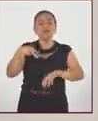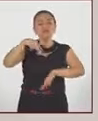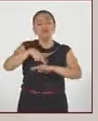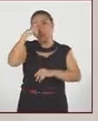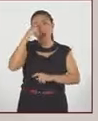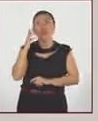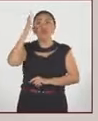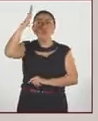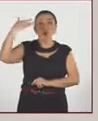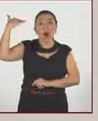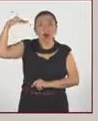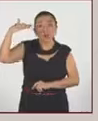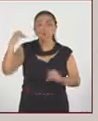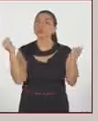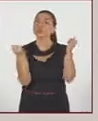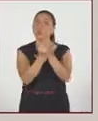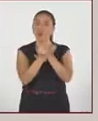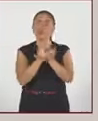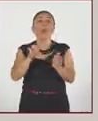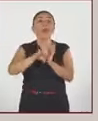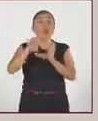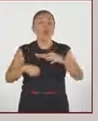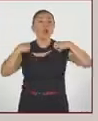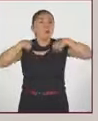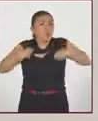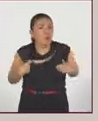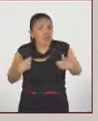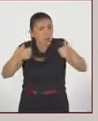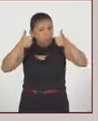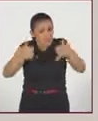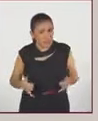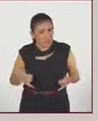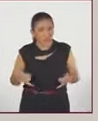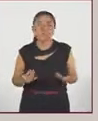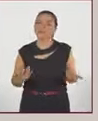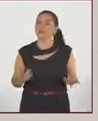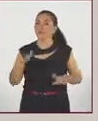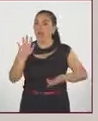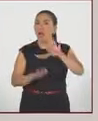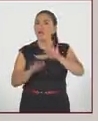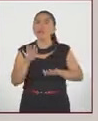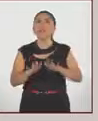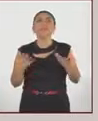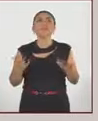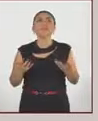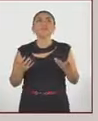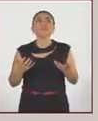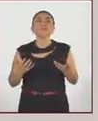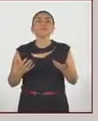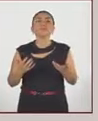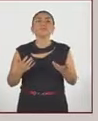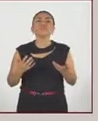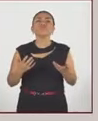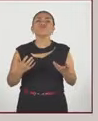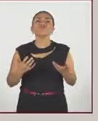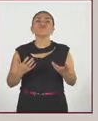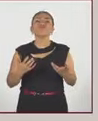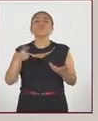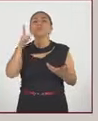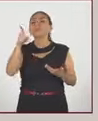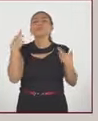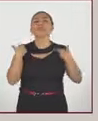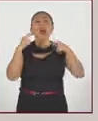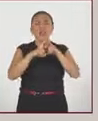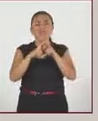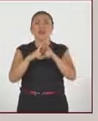¿no? Tener mochilas pesadas, algunas veces nos dan 8 o 10 libros